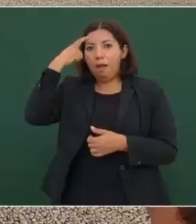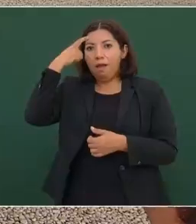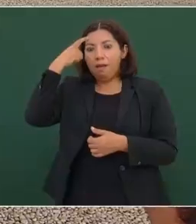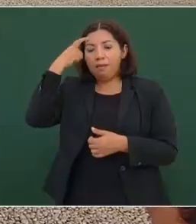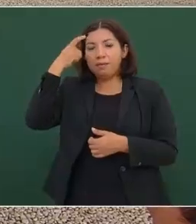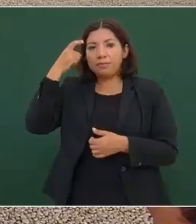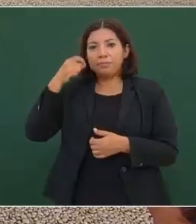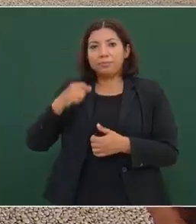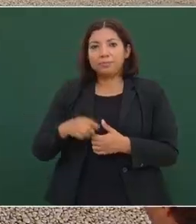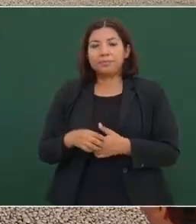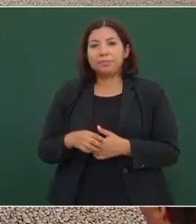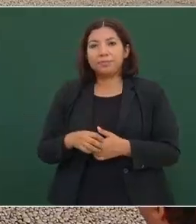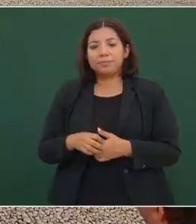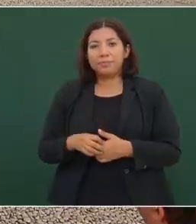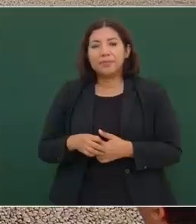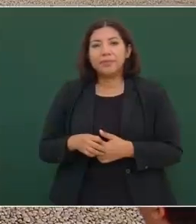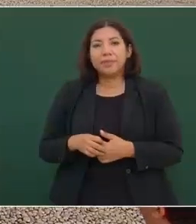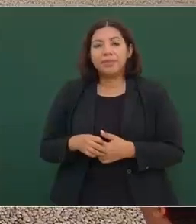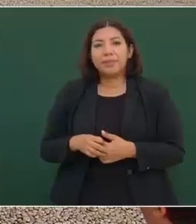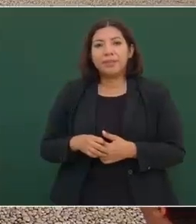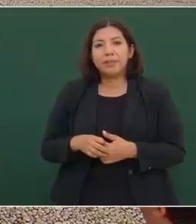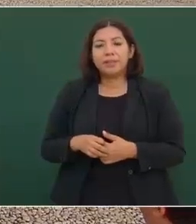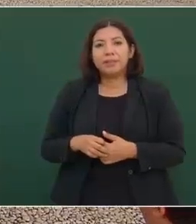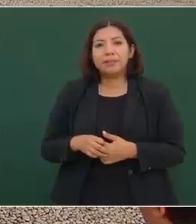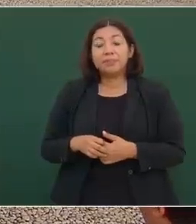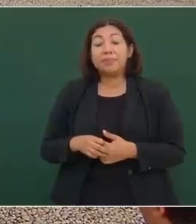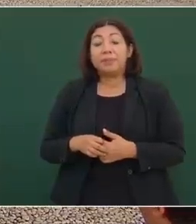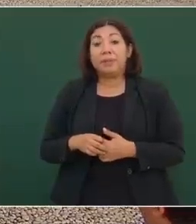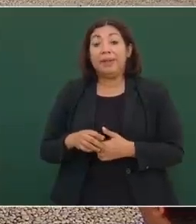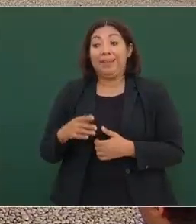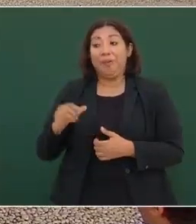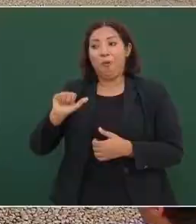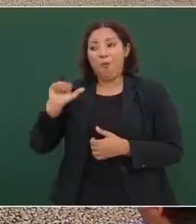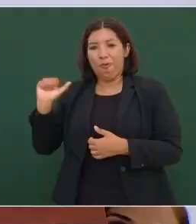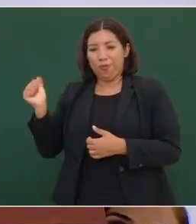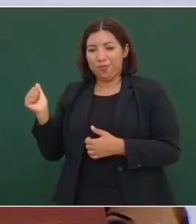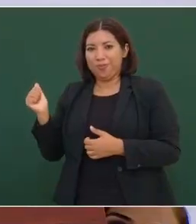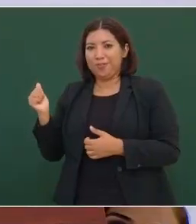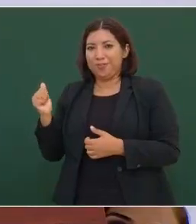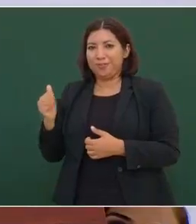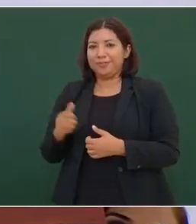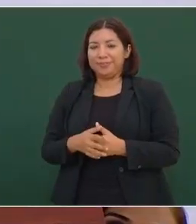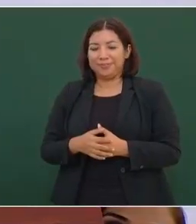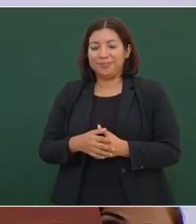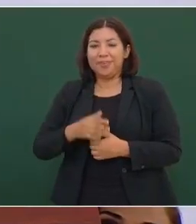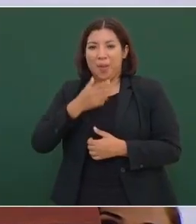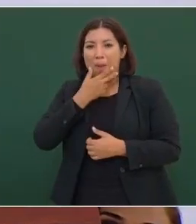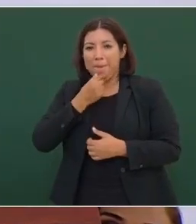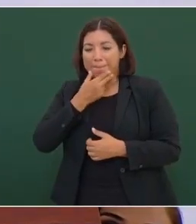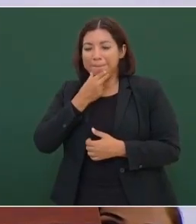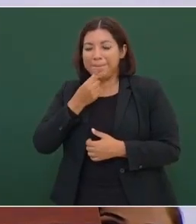el general secretario me había informado. Por eso son muy buenas las reuniones